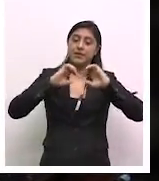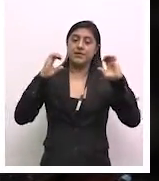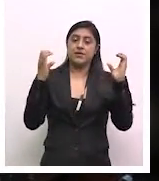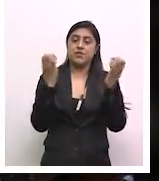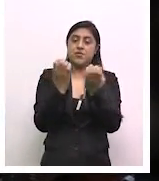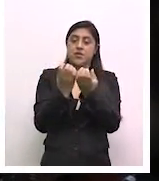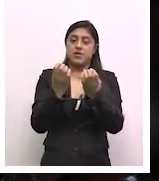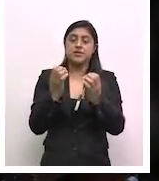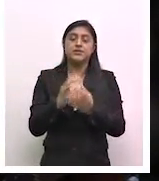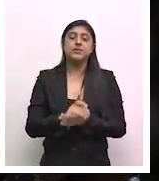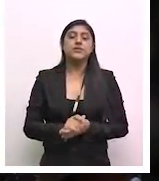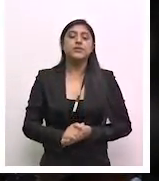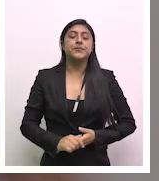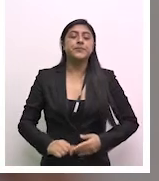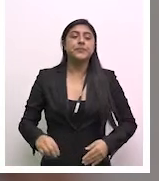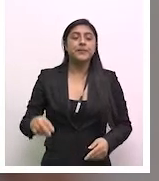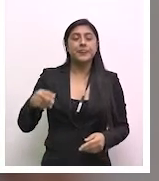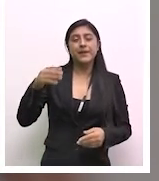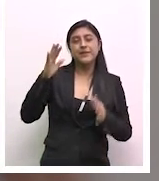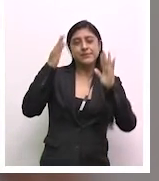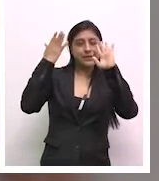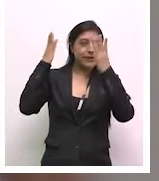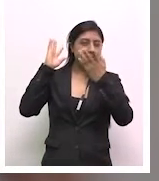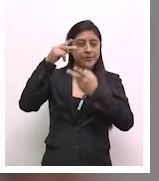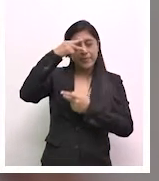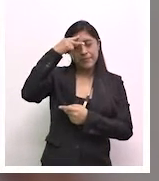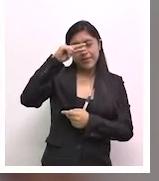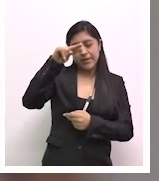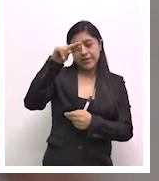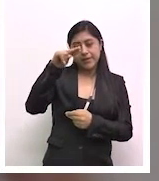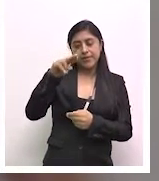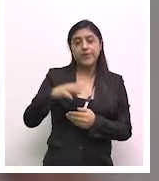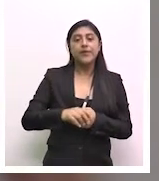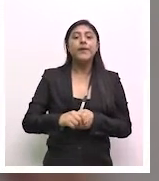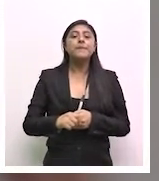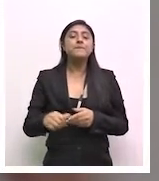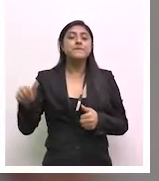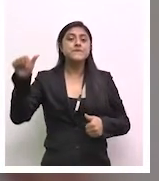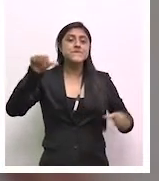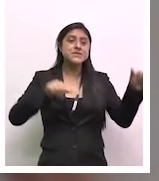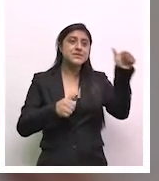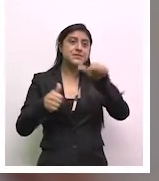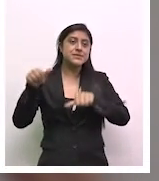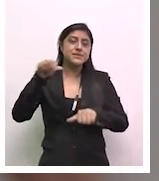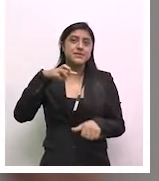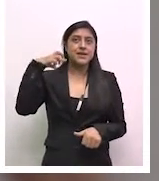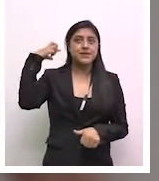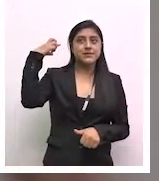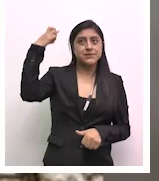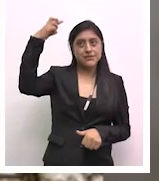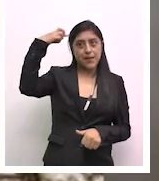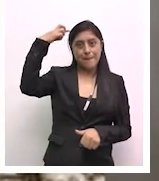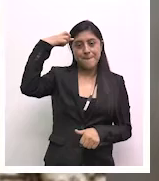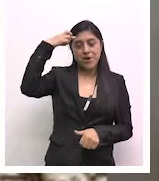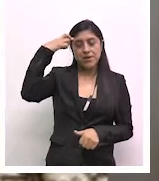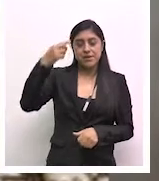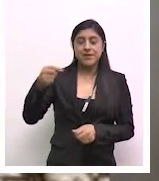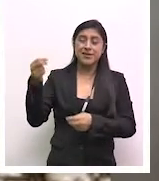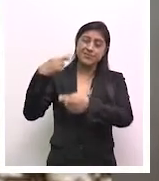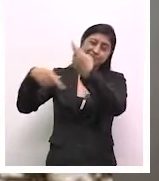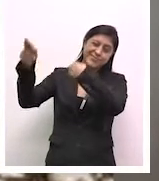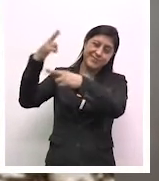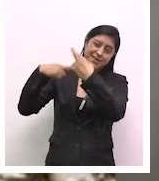En 1956 se exilió en México, donde fue catedrático de la Facultad de Ciencias Políticas de la UNAM. Luego de